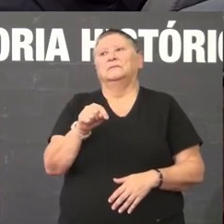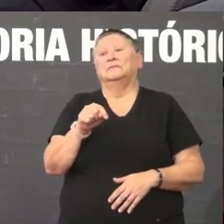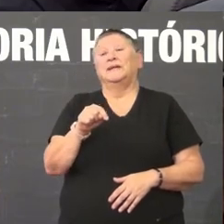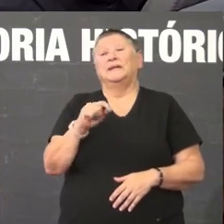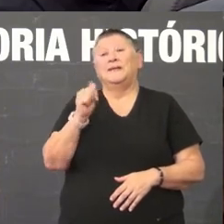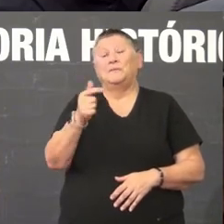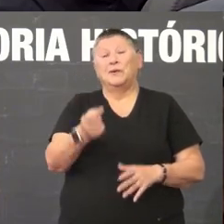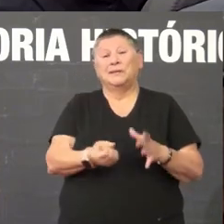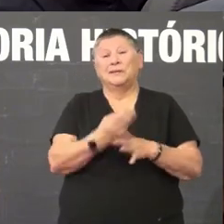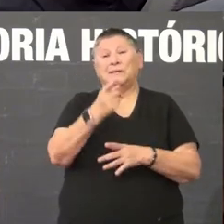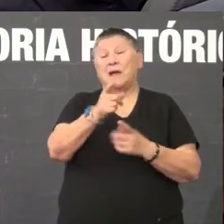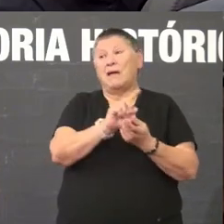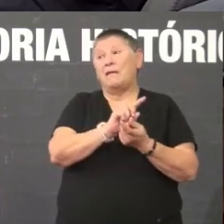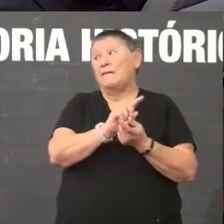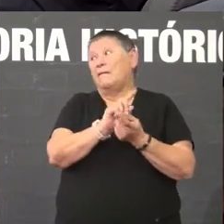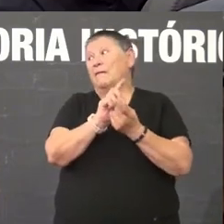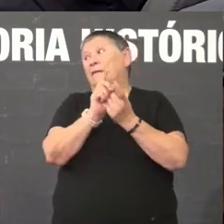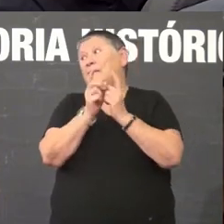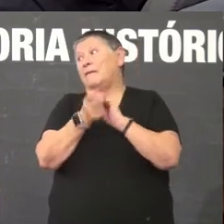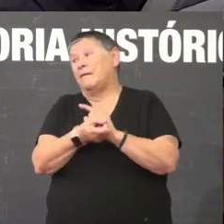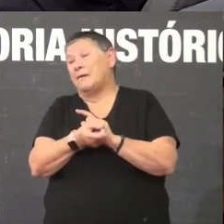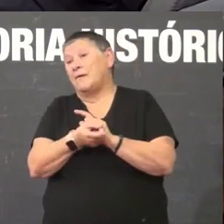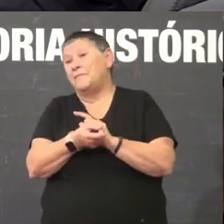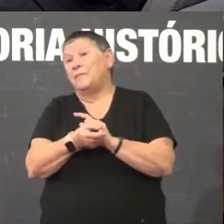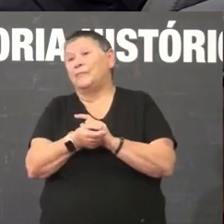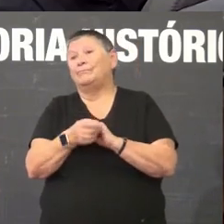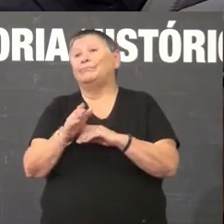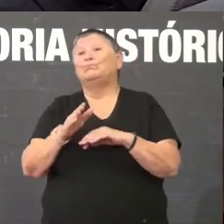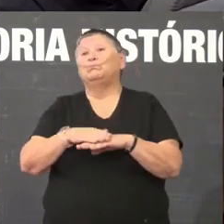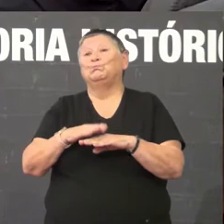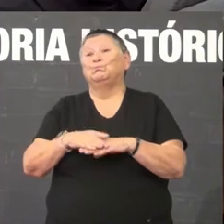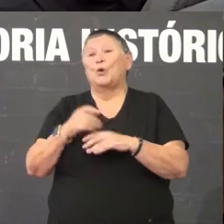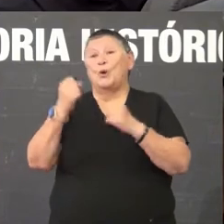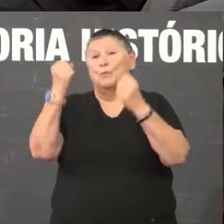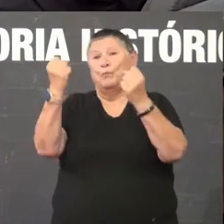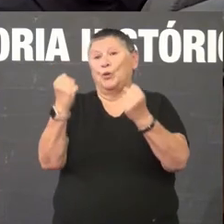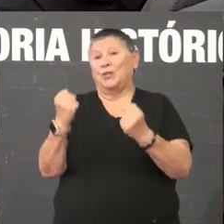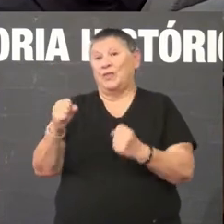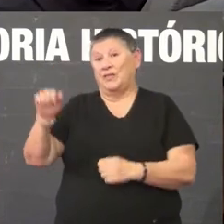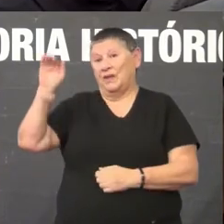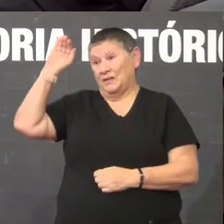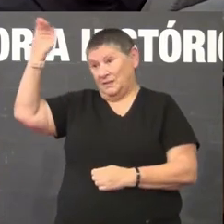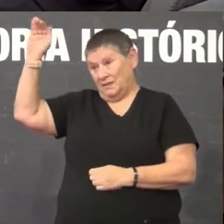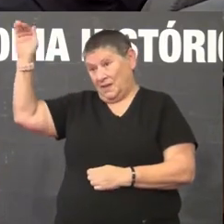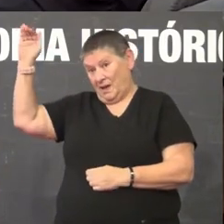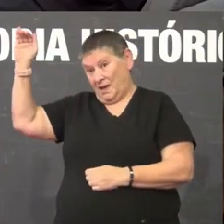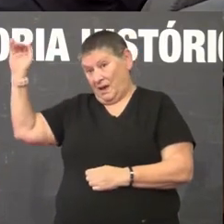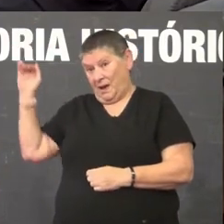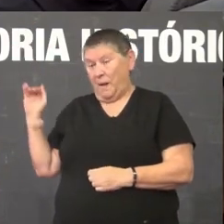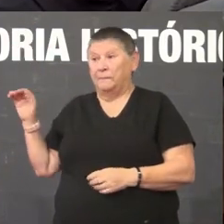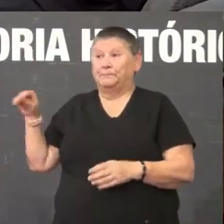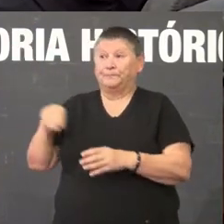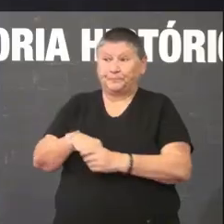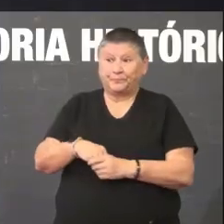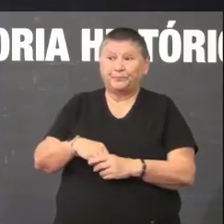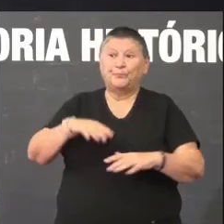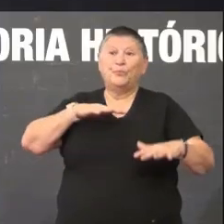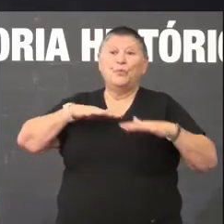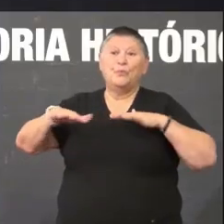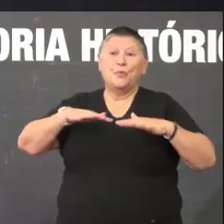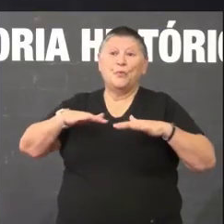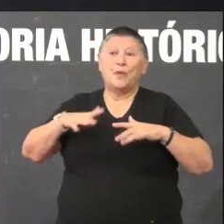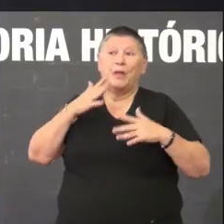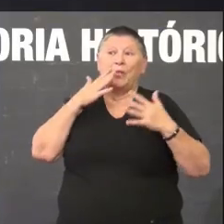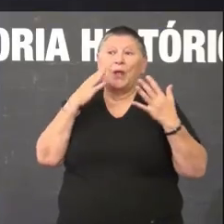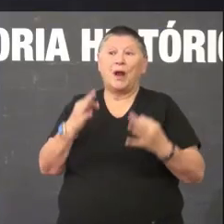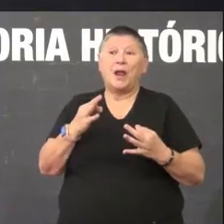con ese cambio que viña determinado polas potencias estranxeiras, non precisamente polos movimentos